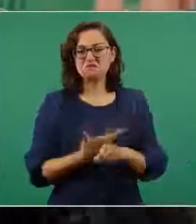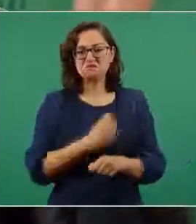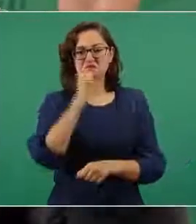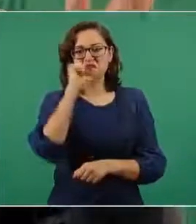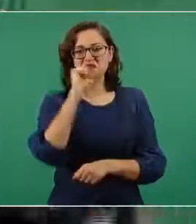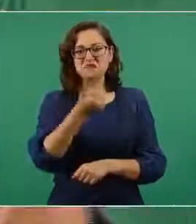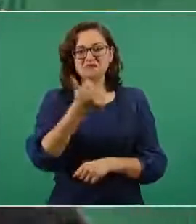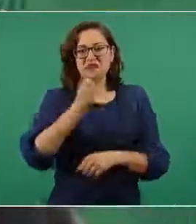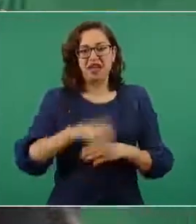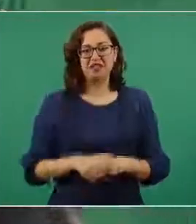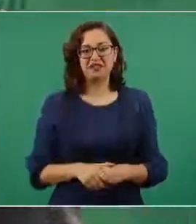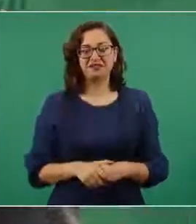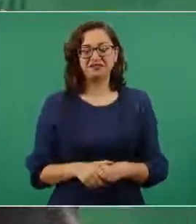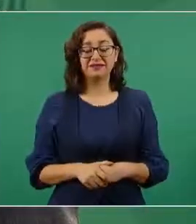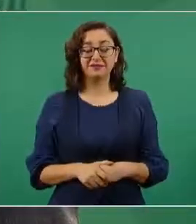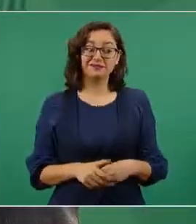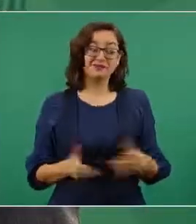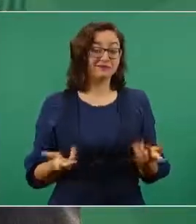hay quienes